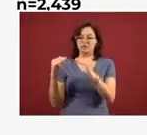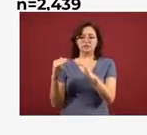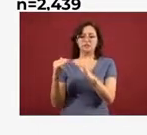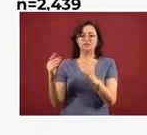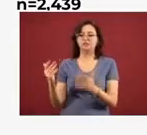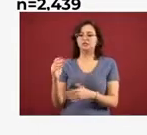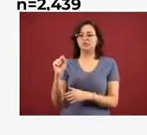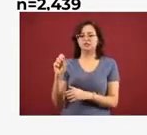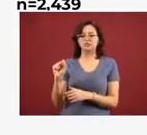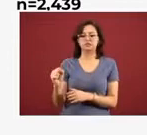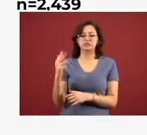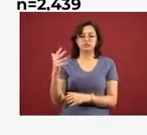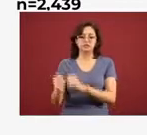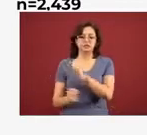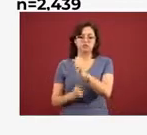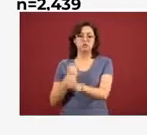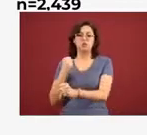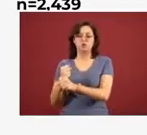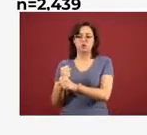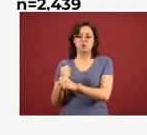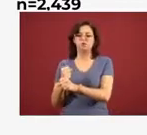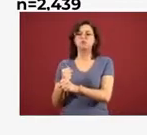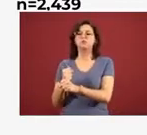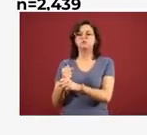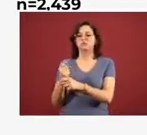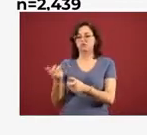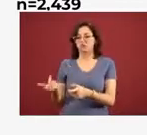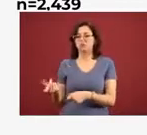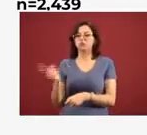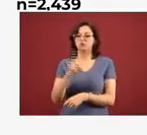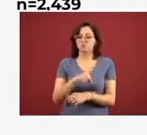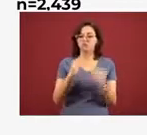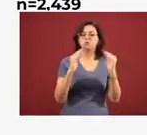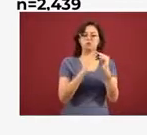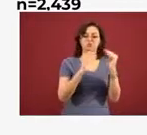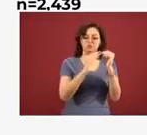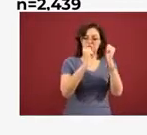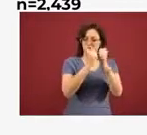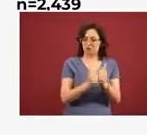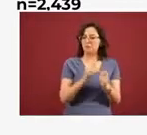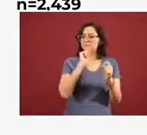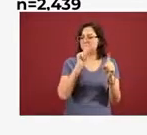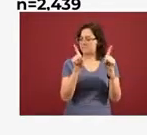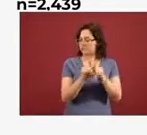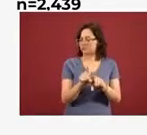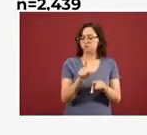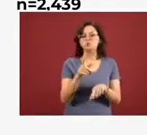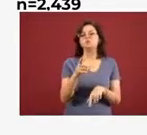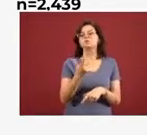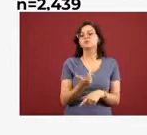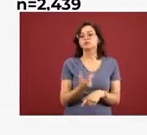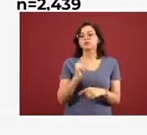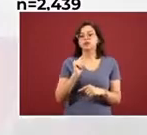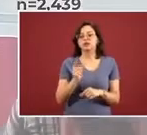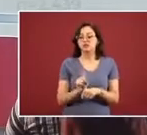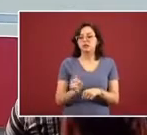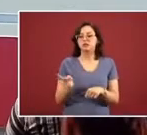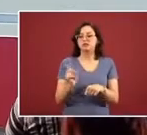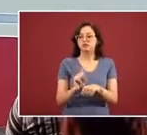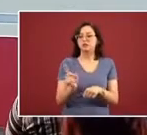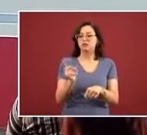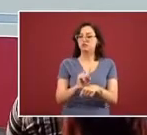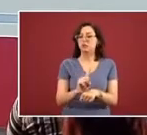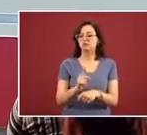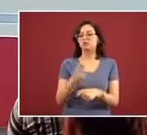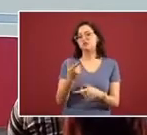los mayores de 65 años, de también a su vez los casos ambulatorios de ese grupo de edad. Esto va cada día reforzando